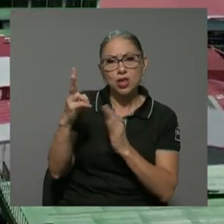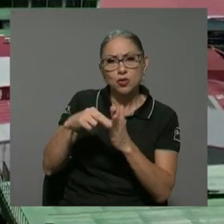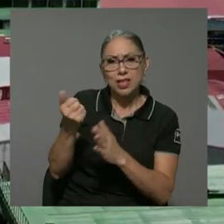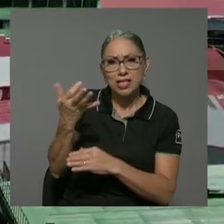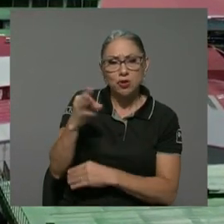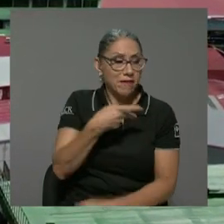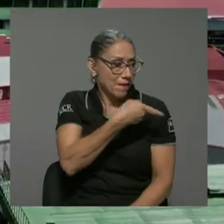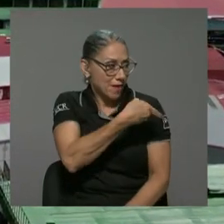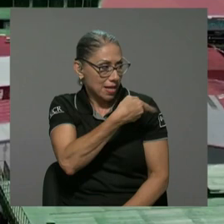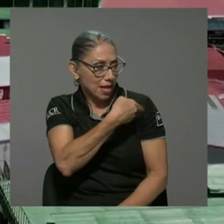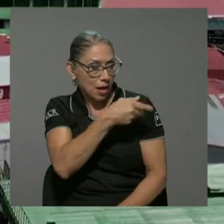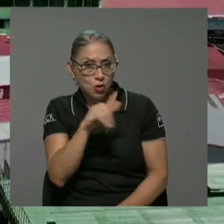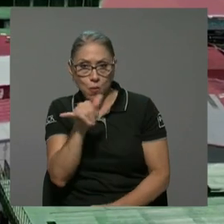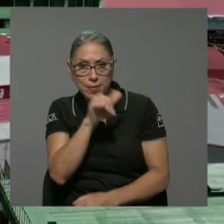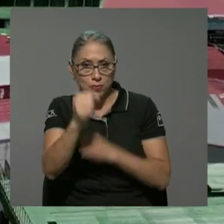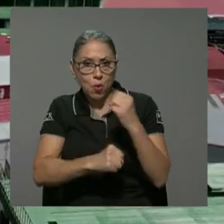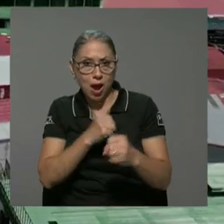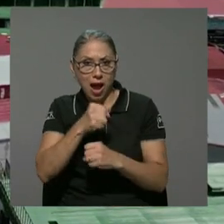coincidimos, digamos, con esa entrada,